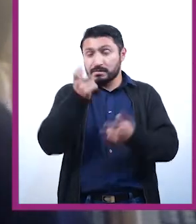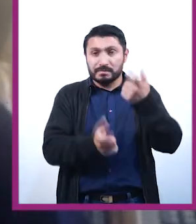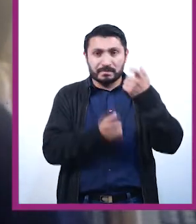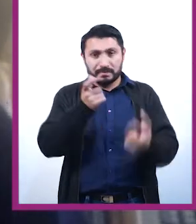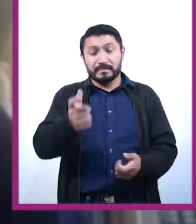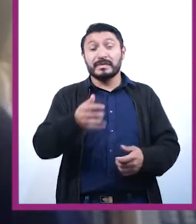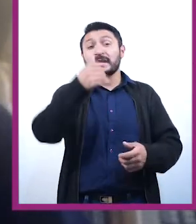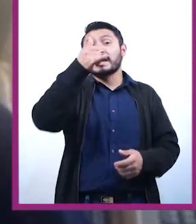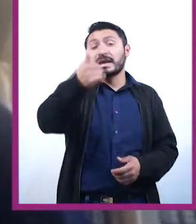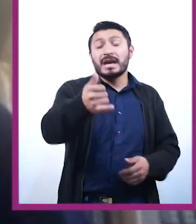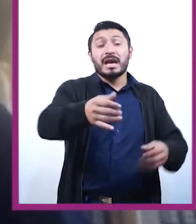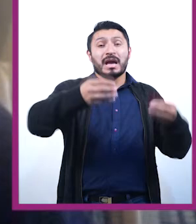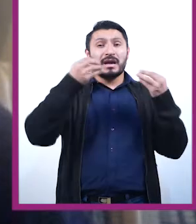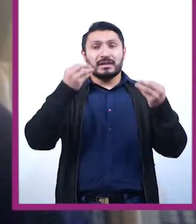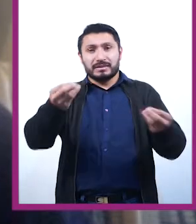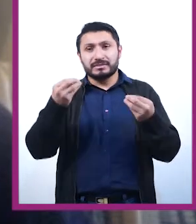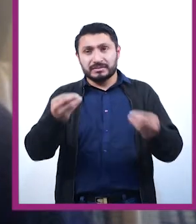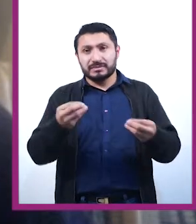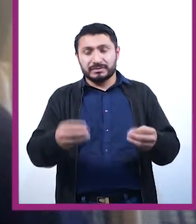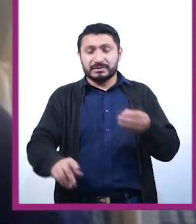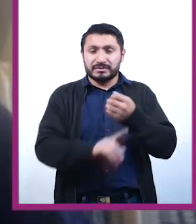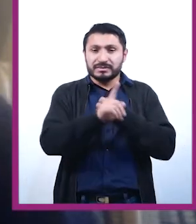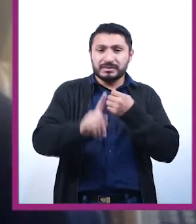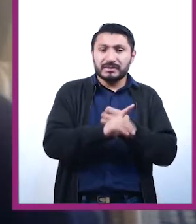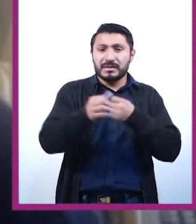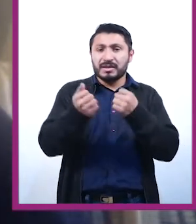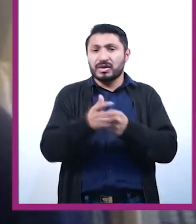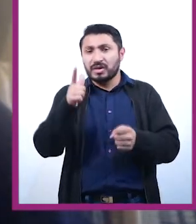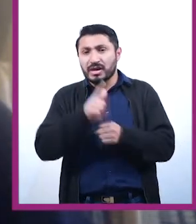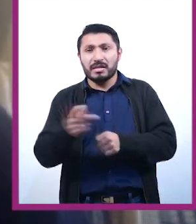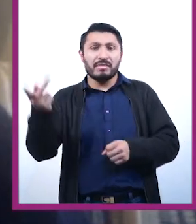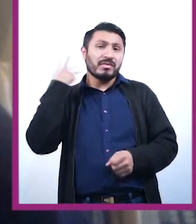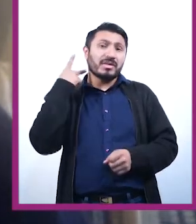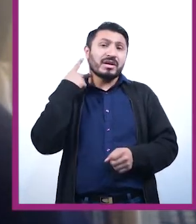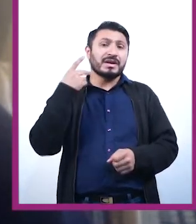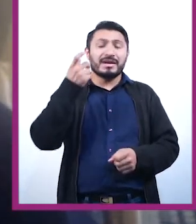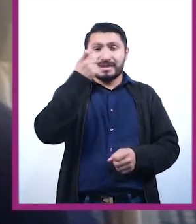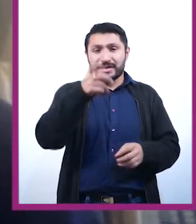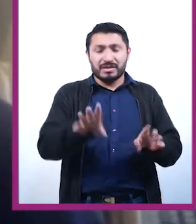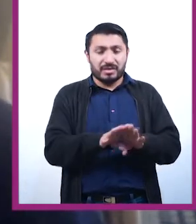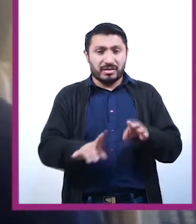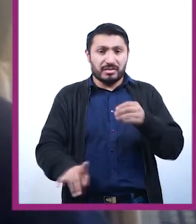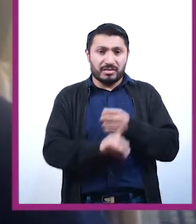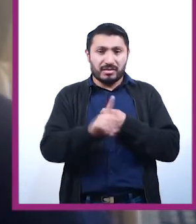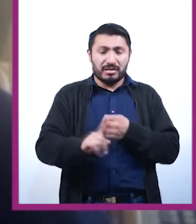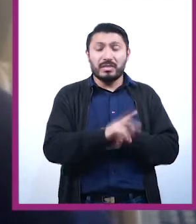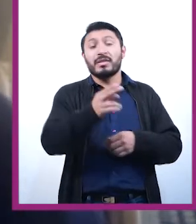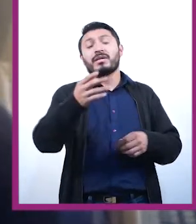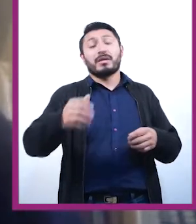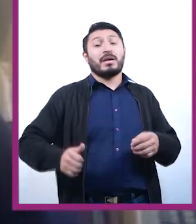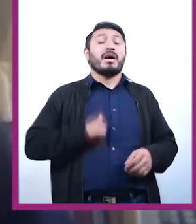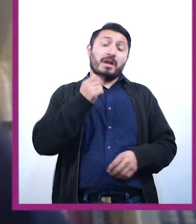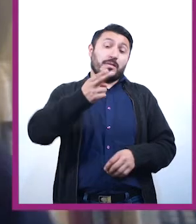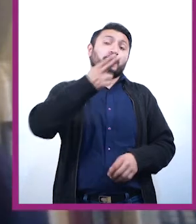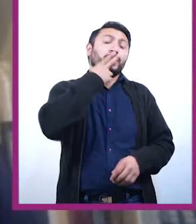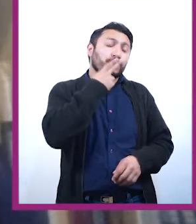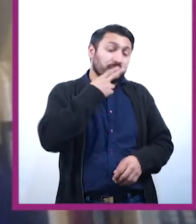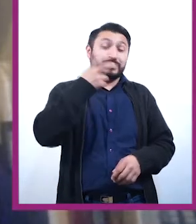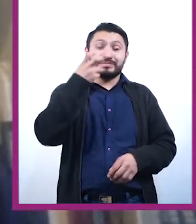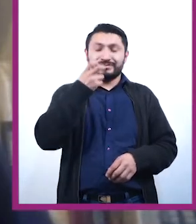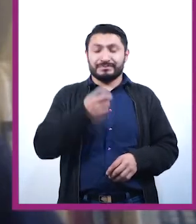y muchos problemas sociales y políticos, de los cuales se aprovechó Hitler. Entonces, en ese